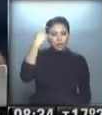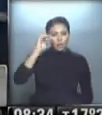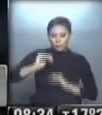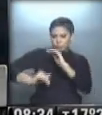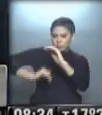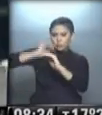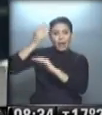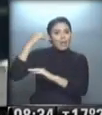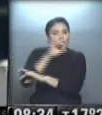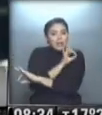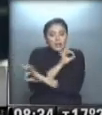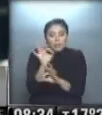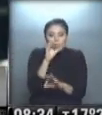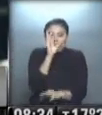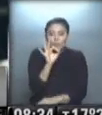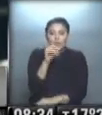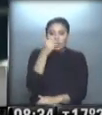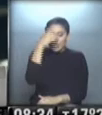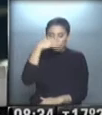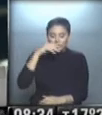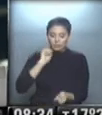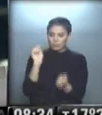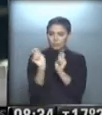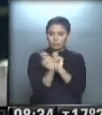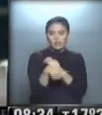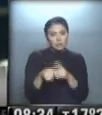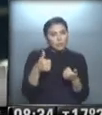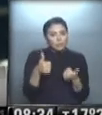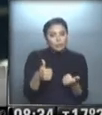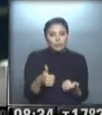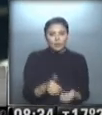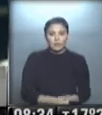manera que no se hacía antes y eso es muy bueno.